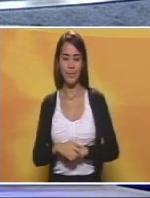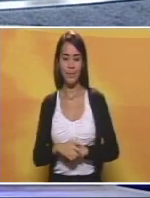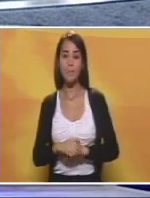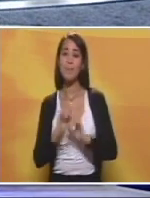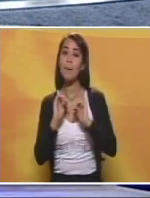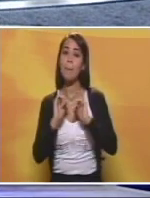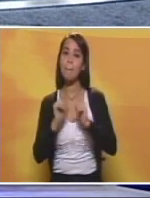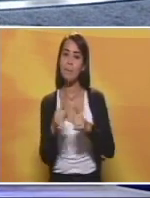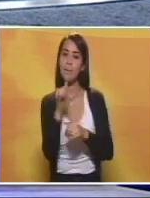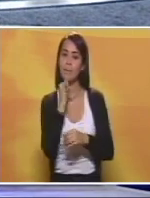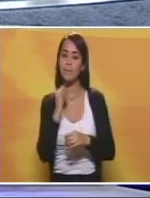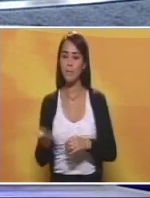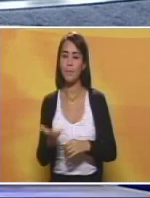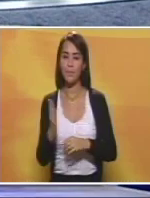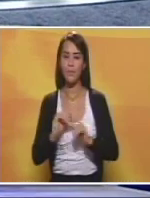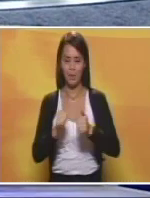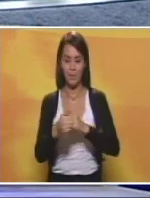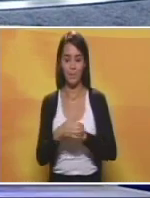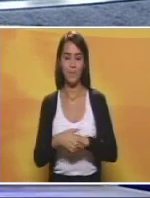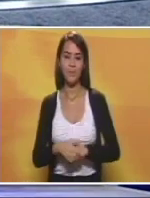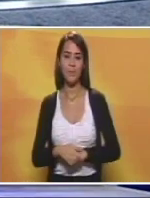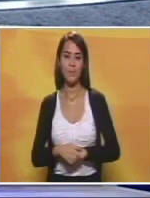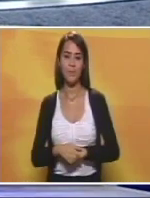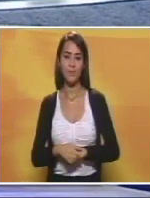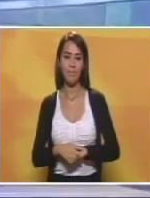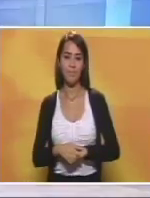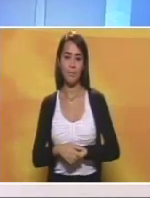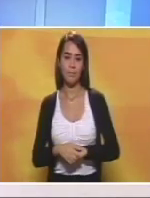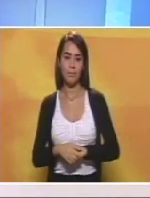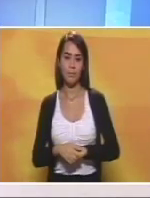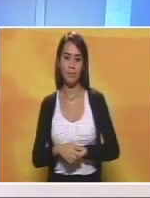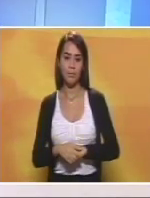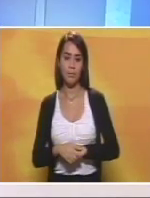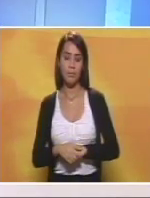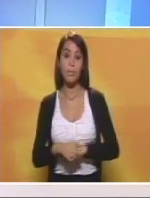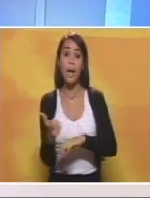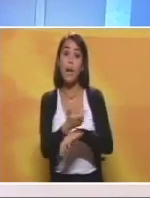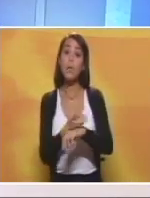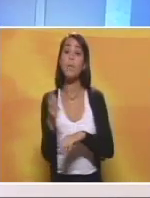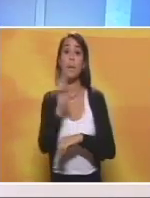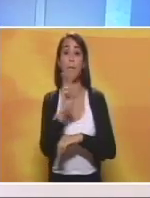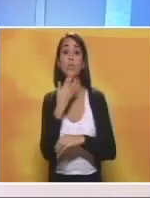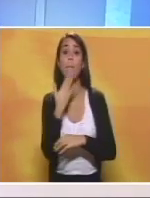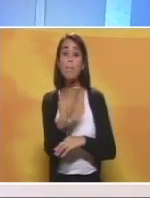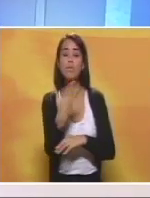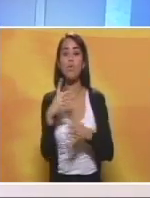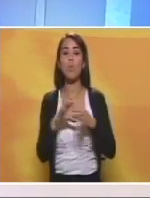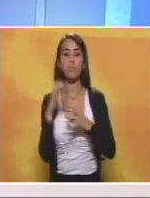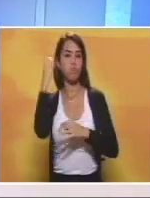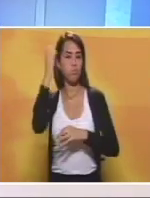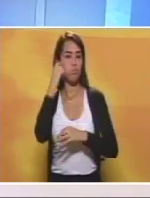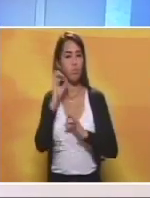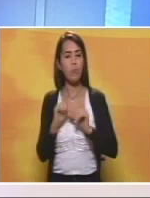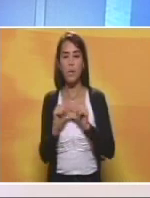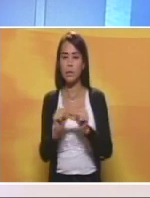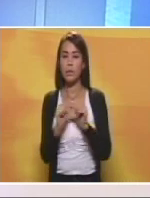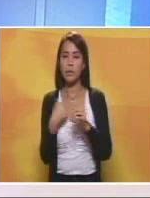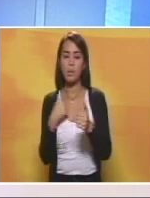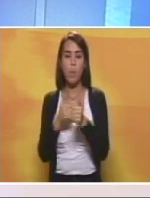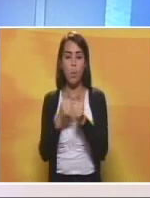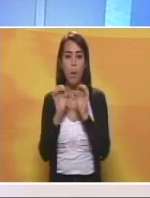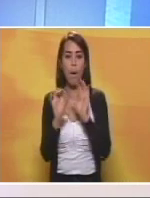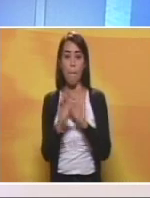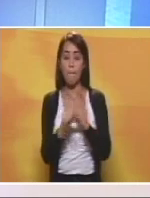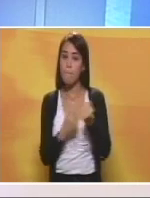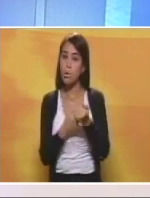yepes comenzamos a revisar las informaciones y lo hacemos de inmediato el gobierno de venezuela pidió a la unión europea que mantenga el apego al